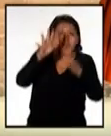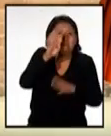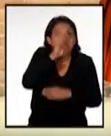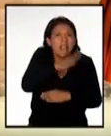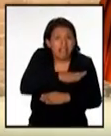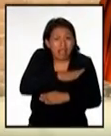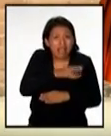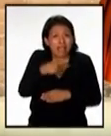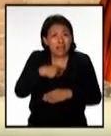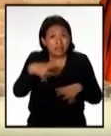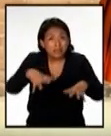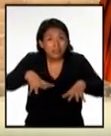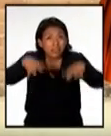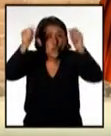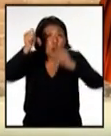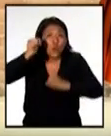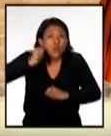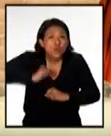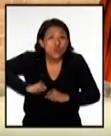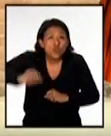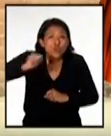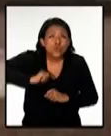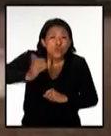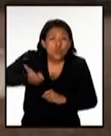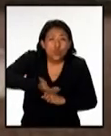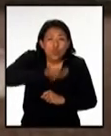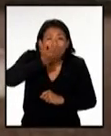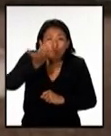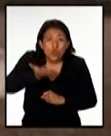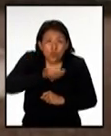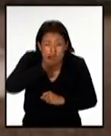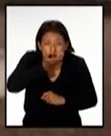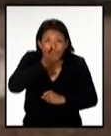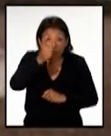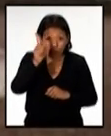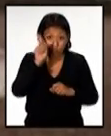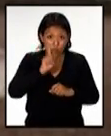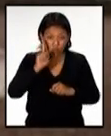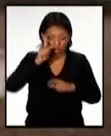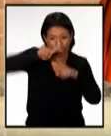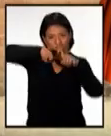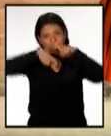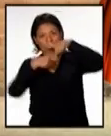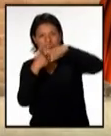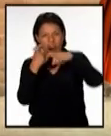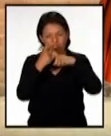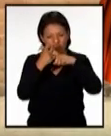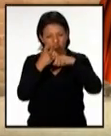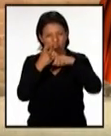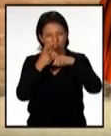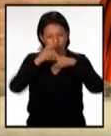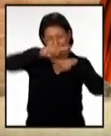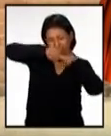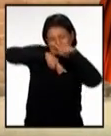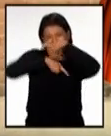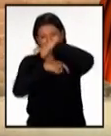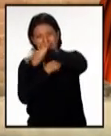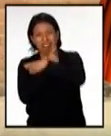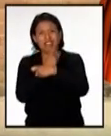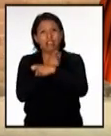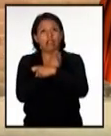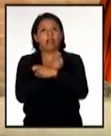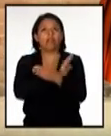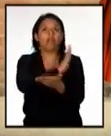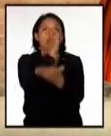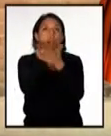Si mi circo viene de la antigua tradición circense. Las contorsionistas se enredaron en sus propios miembros